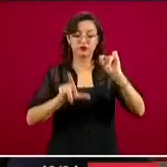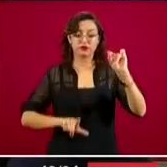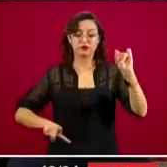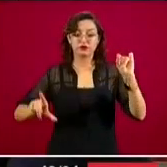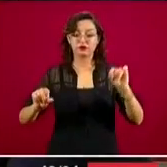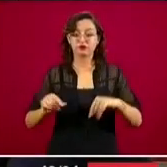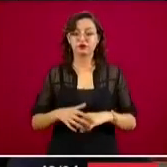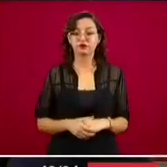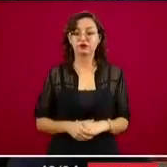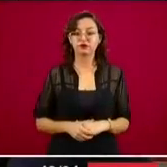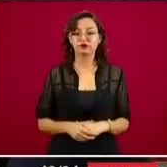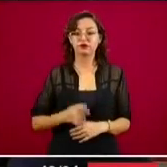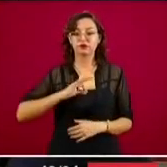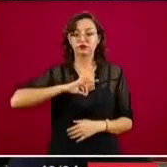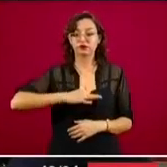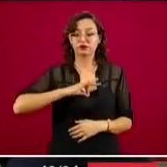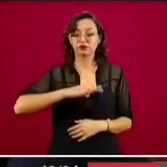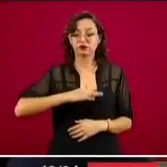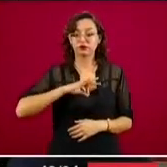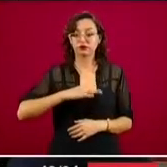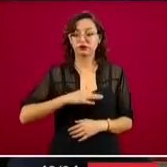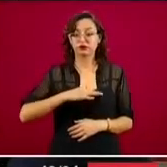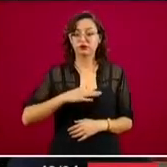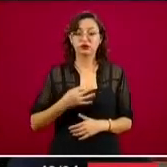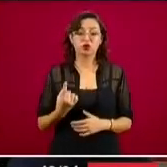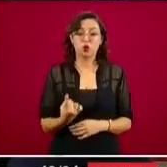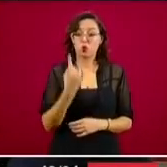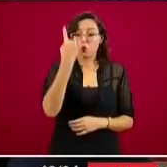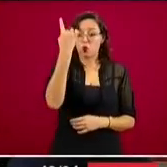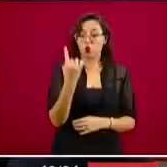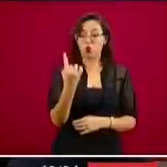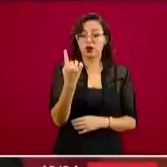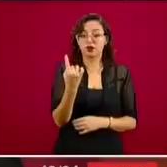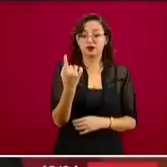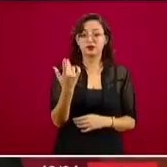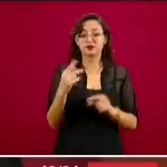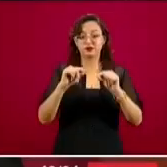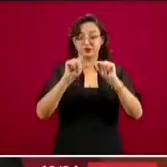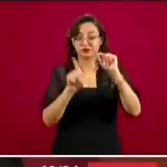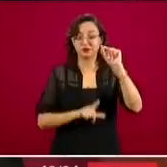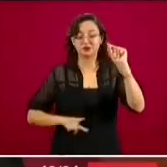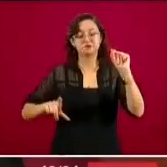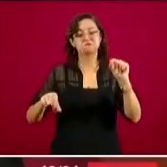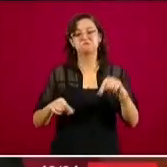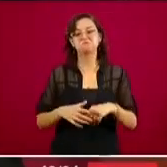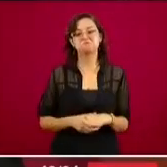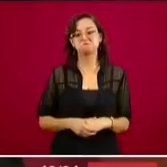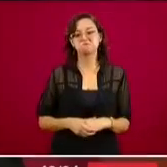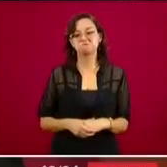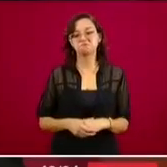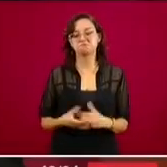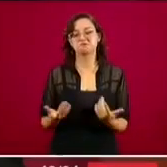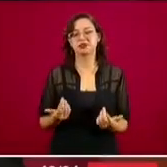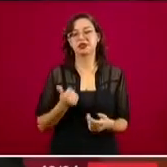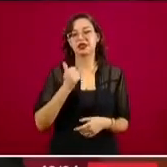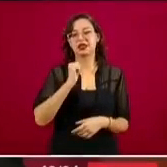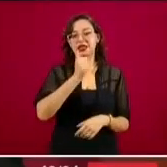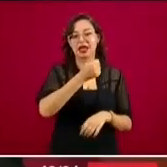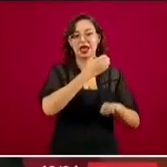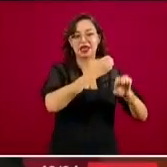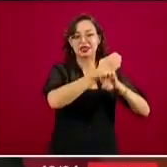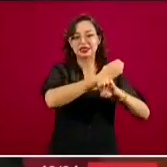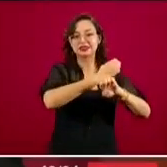La epidemia no es una sola. Aunque decimos la epidemia de COVID en México, en realidad, en cada